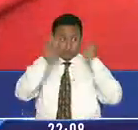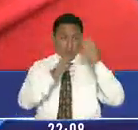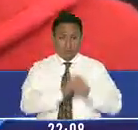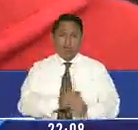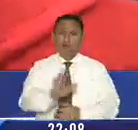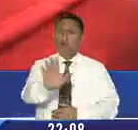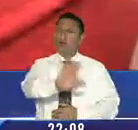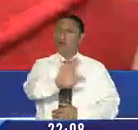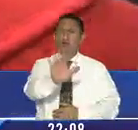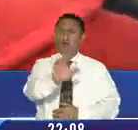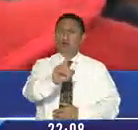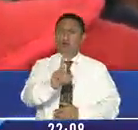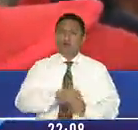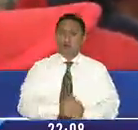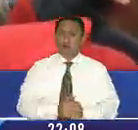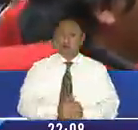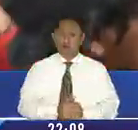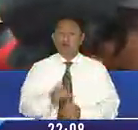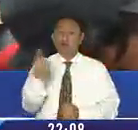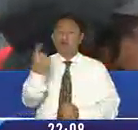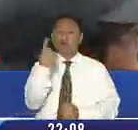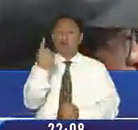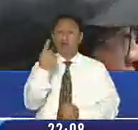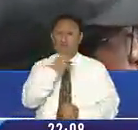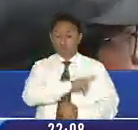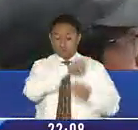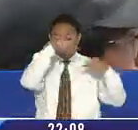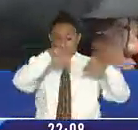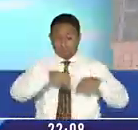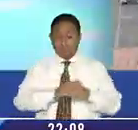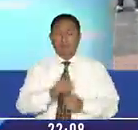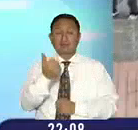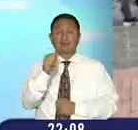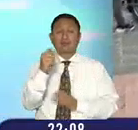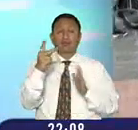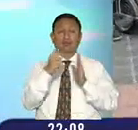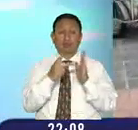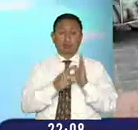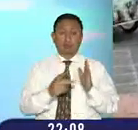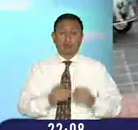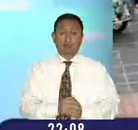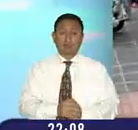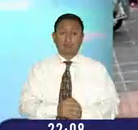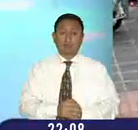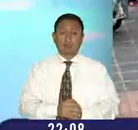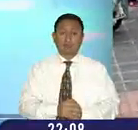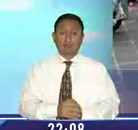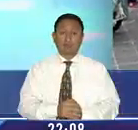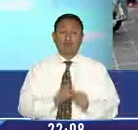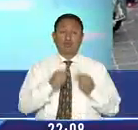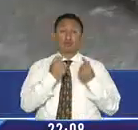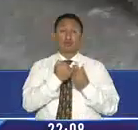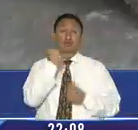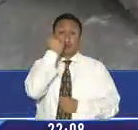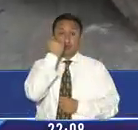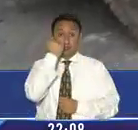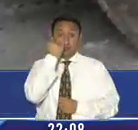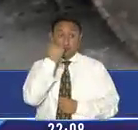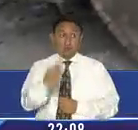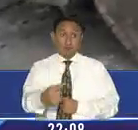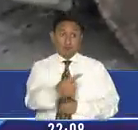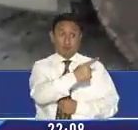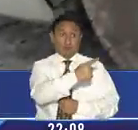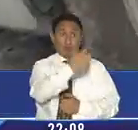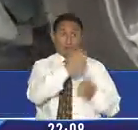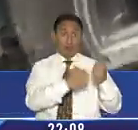el país. Simplemente venimos con los 10 puntos. Deslindaron responsabilidad al movimiento indígena de los actos vandálicos y